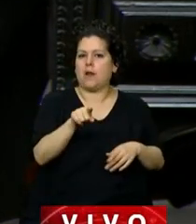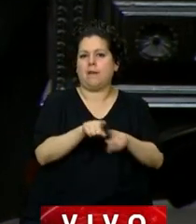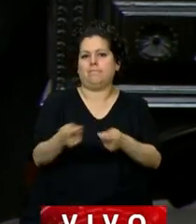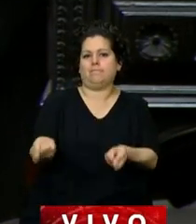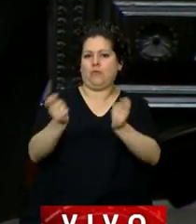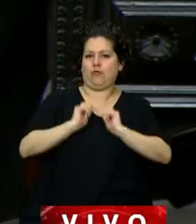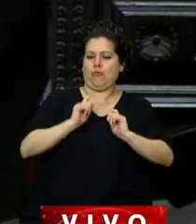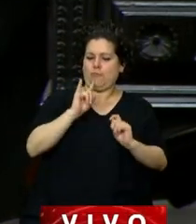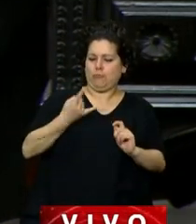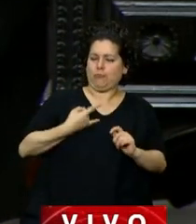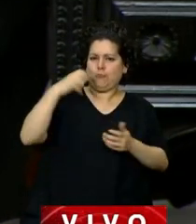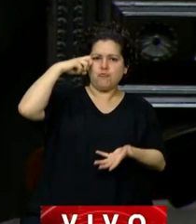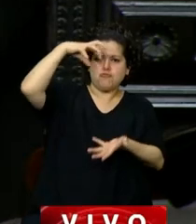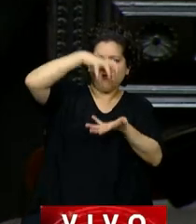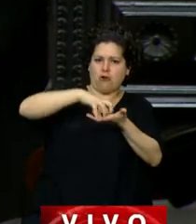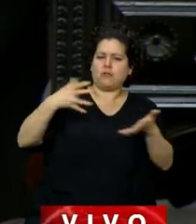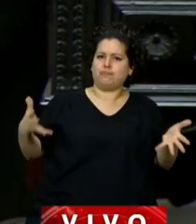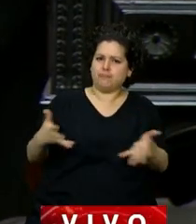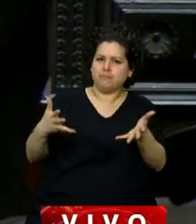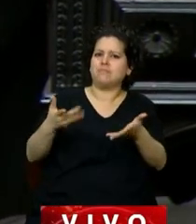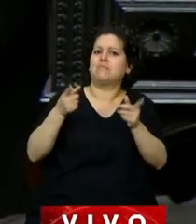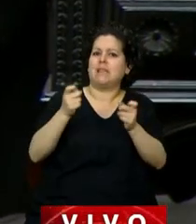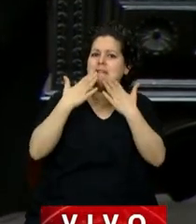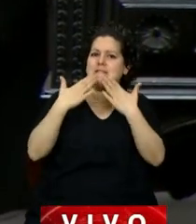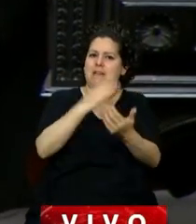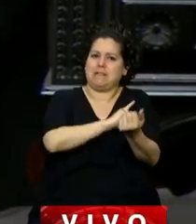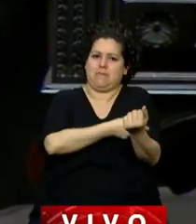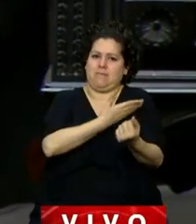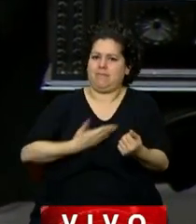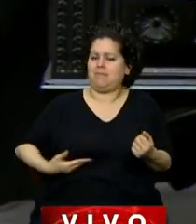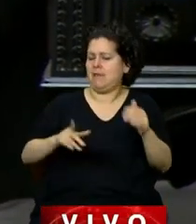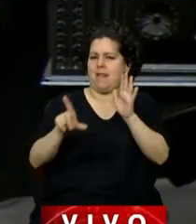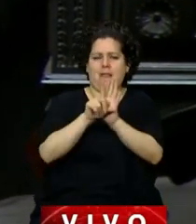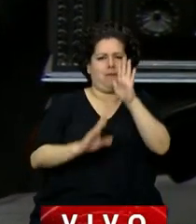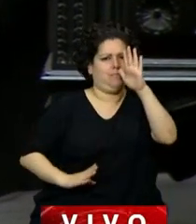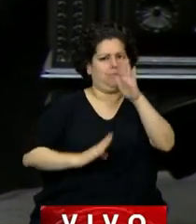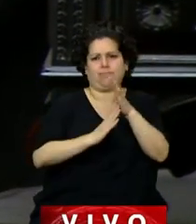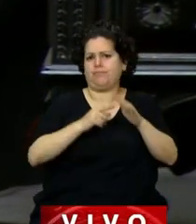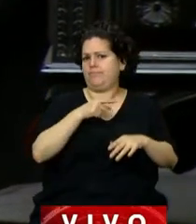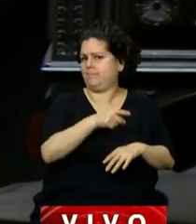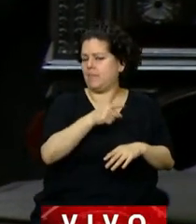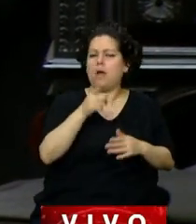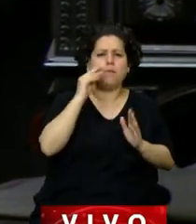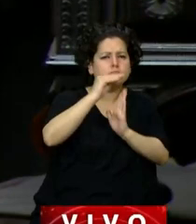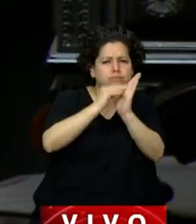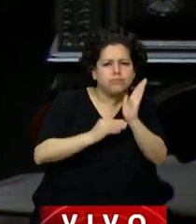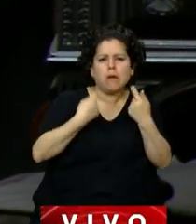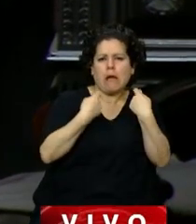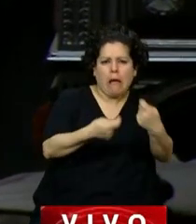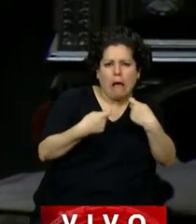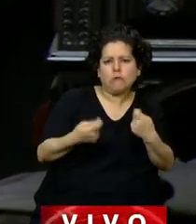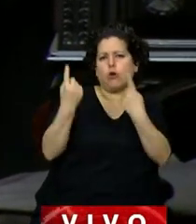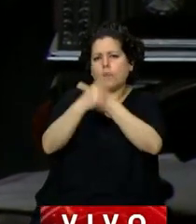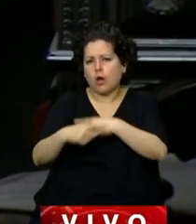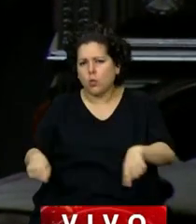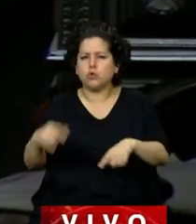Congreso Nacional, impulsado el proyecto por el Poder Ejecutivo. Es la ley de leyes, es donde se fijan los gastos y los recursos fiscales con los